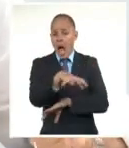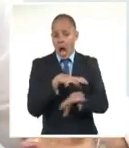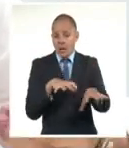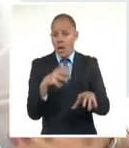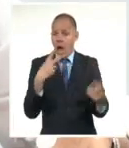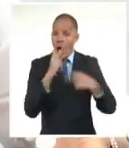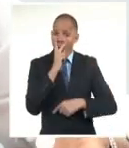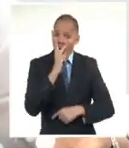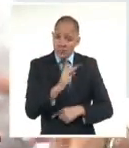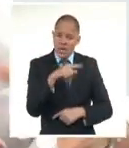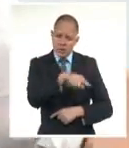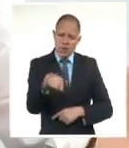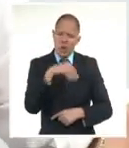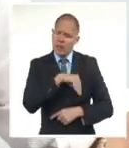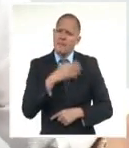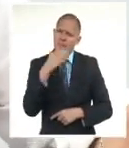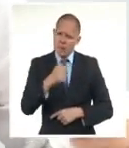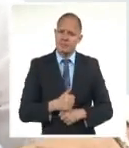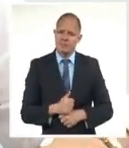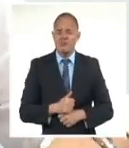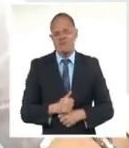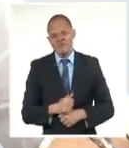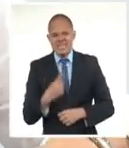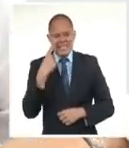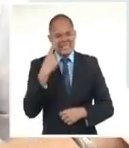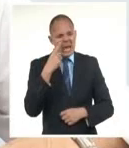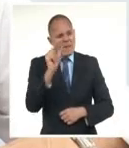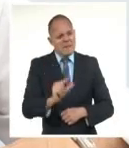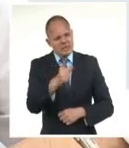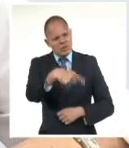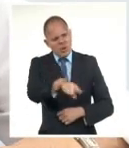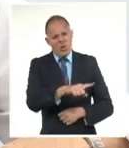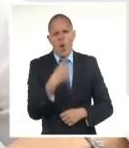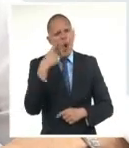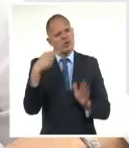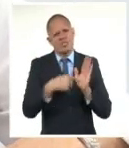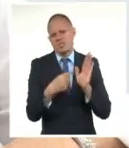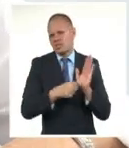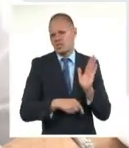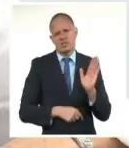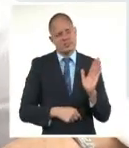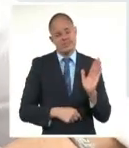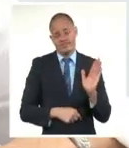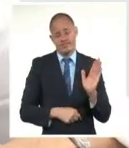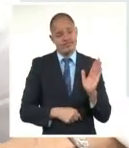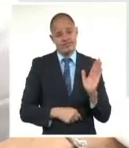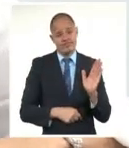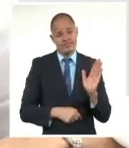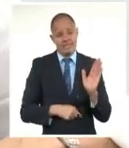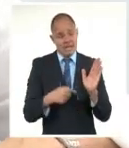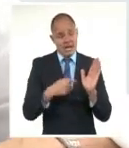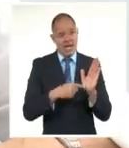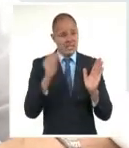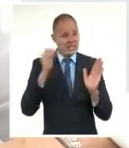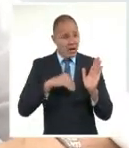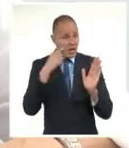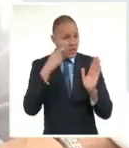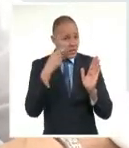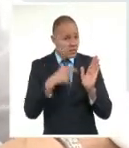parecer no conocen en todo su esplendor el contenido de este decreto ley y su reglamento 38 del